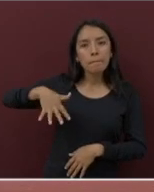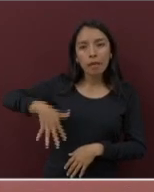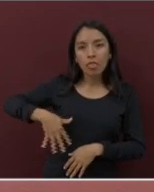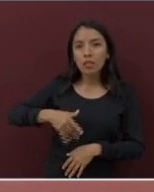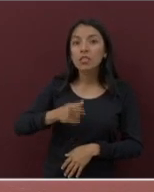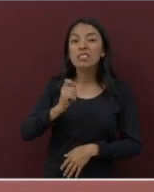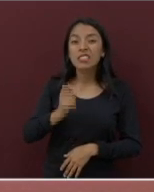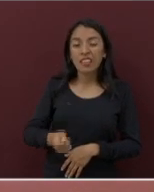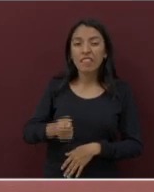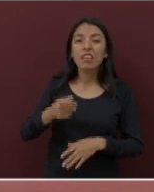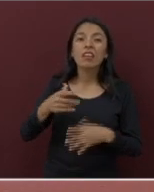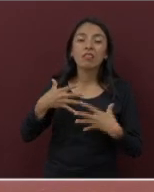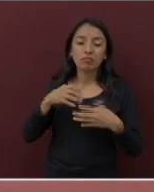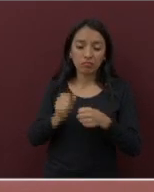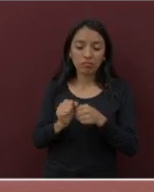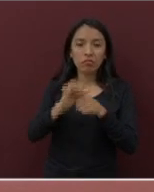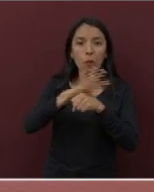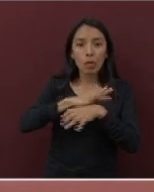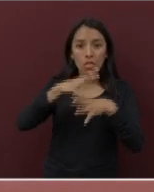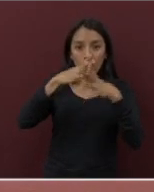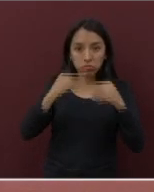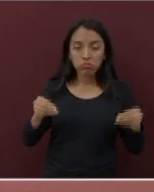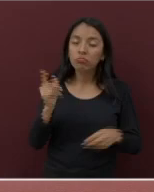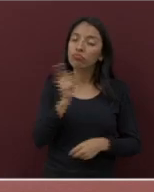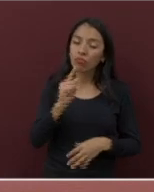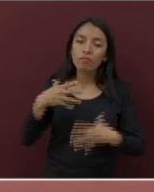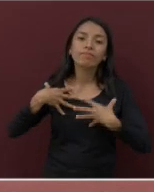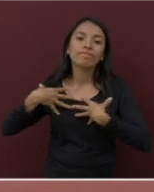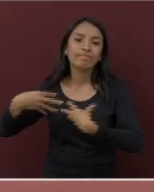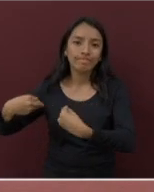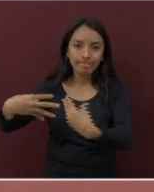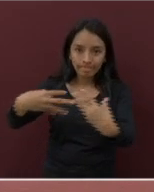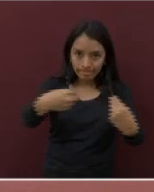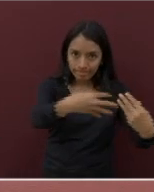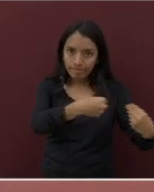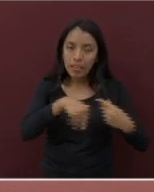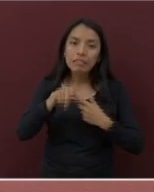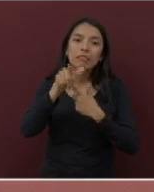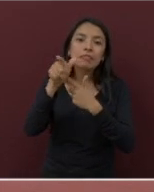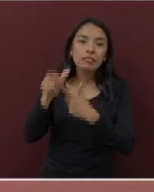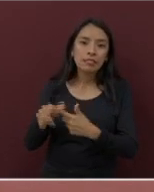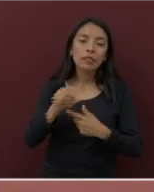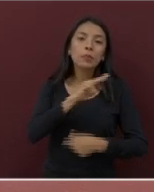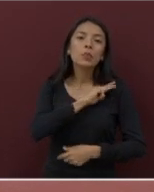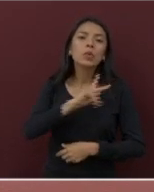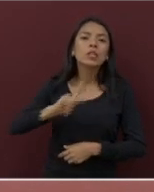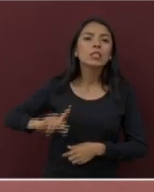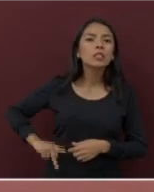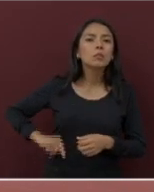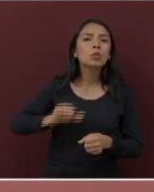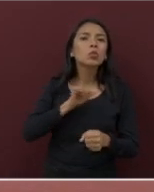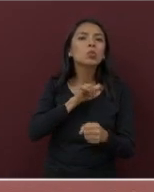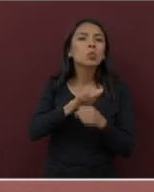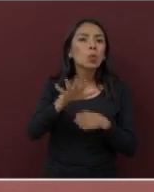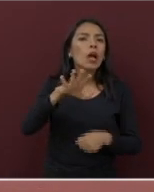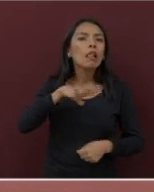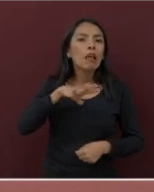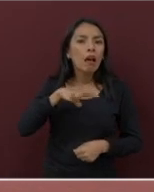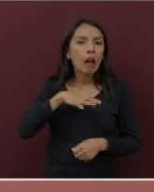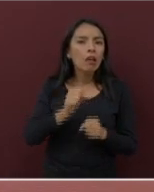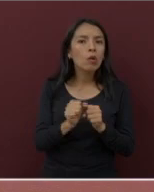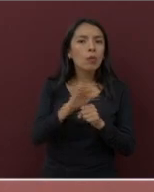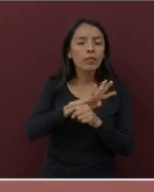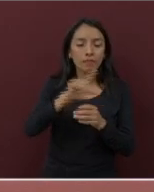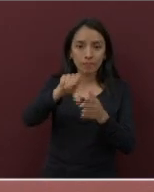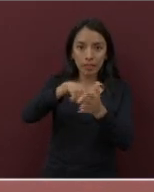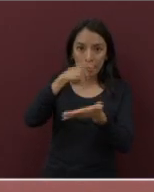que la transmisión continúa. La pandemia no ha terminado. Los municipios que continúan con estos casos actuales son